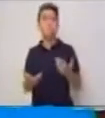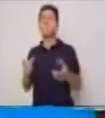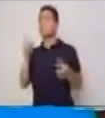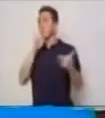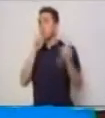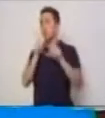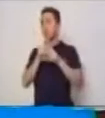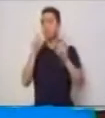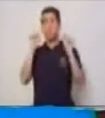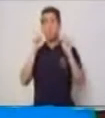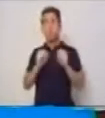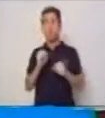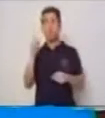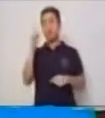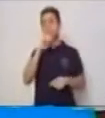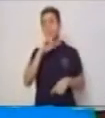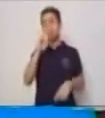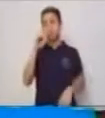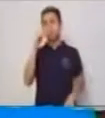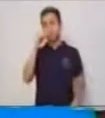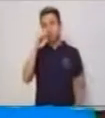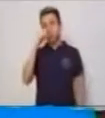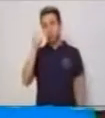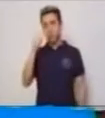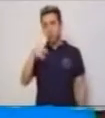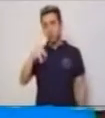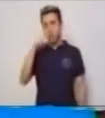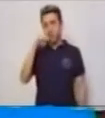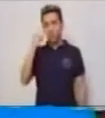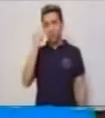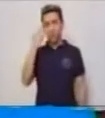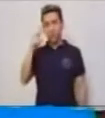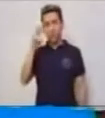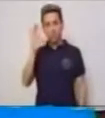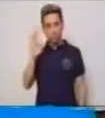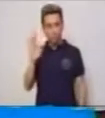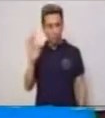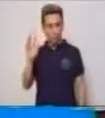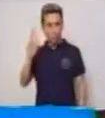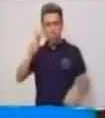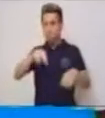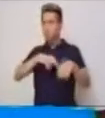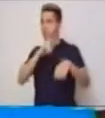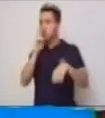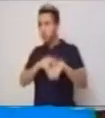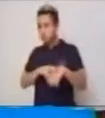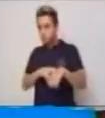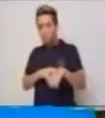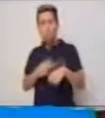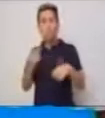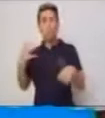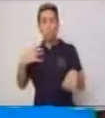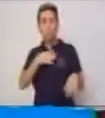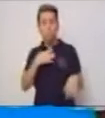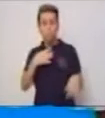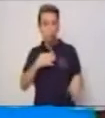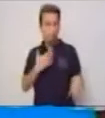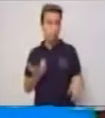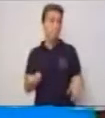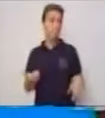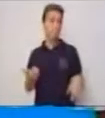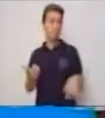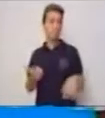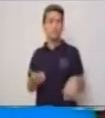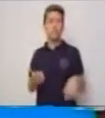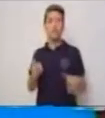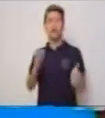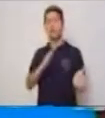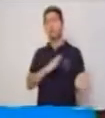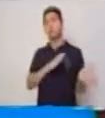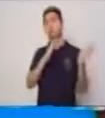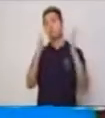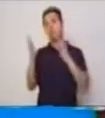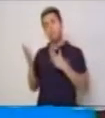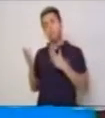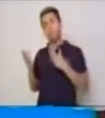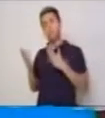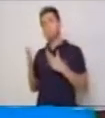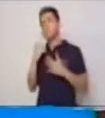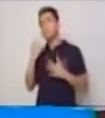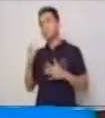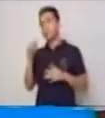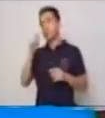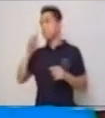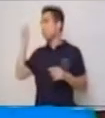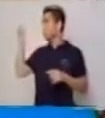propio, y podemos decir que es quien hace la acción. En este caso, nuestro sujeto va a ser